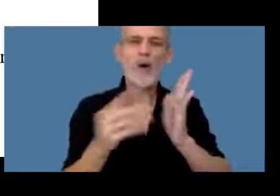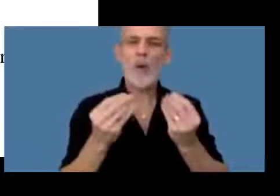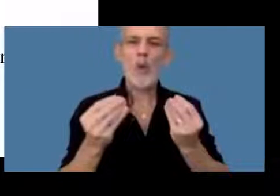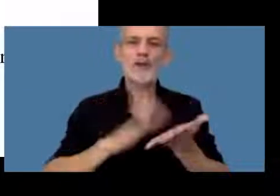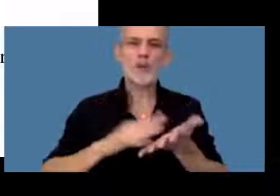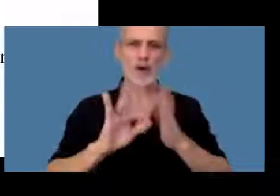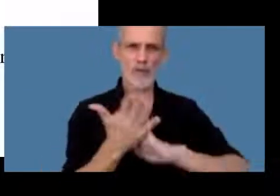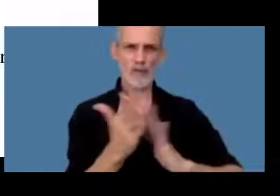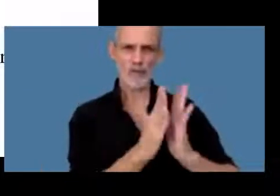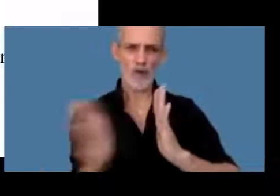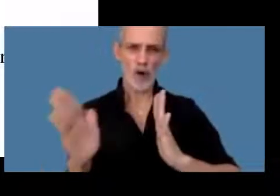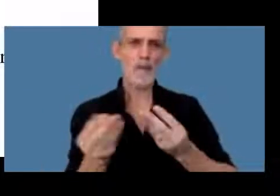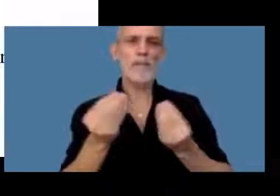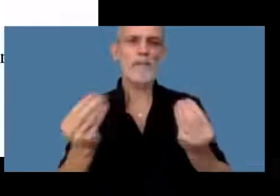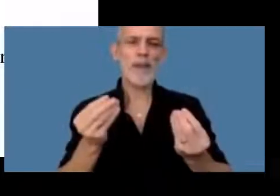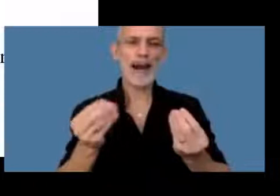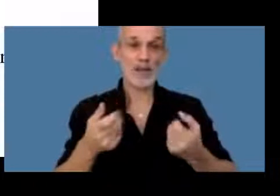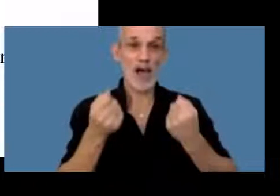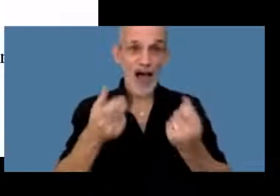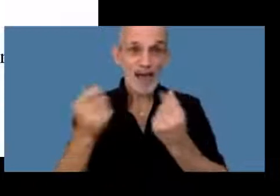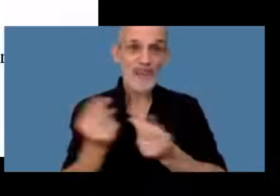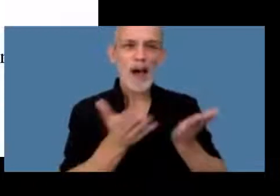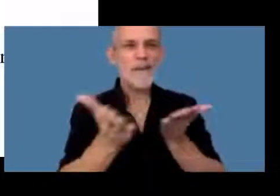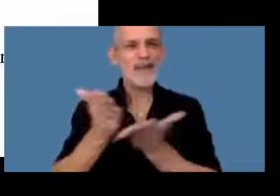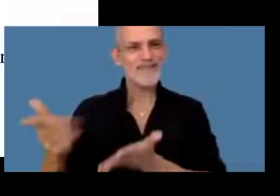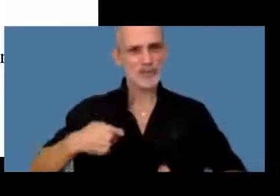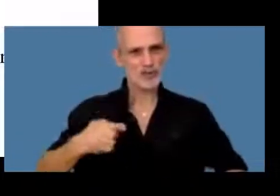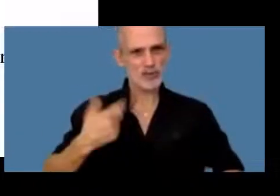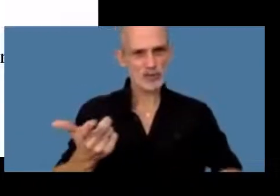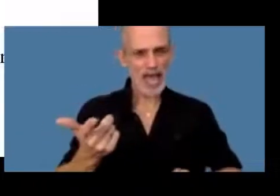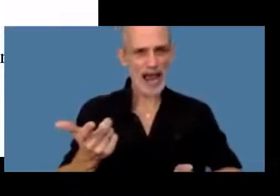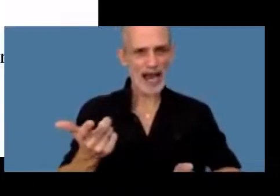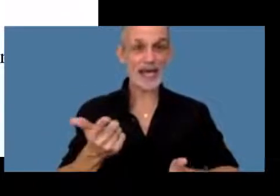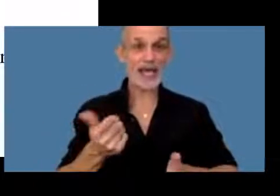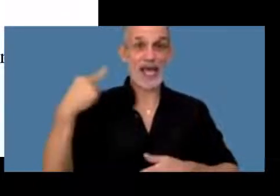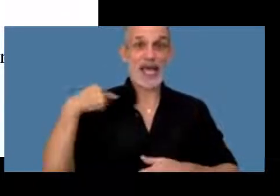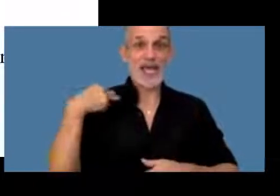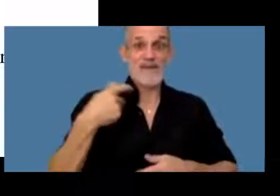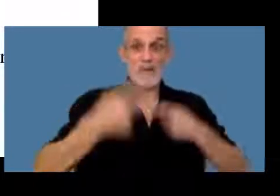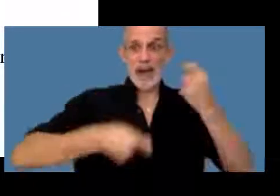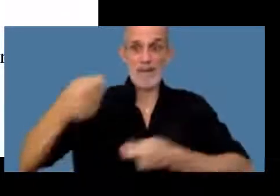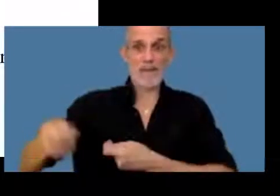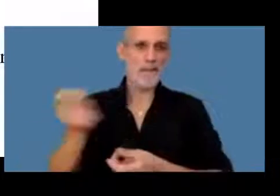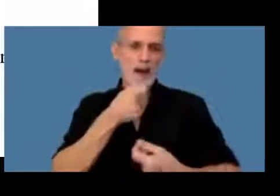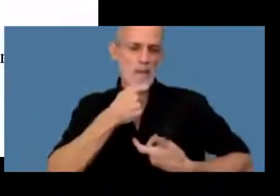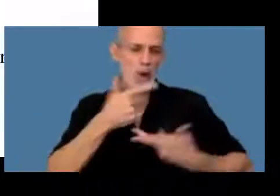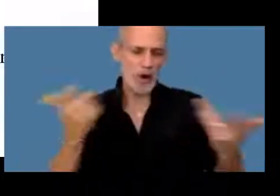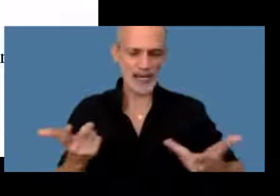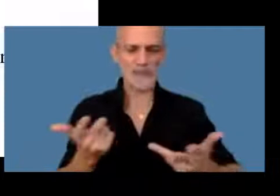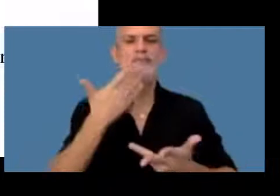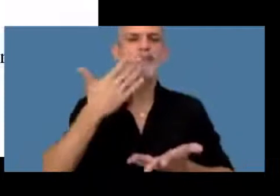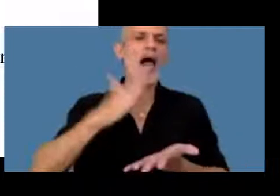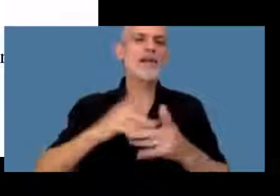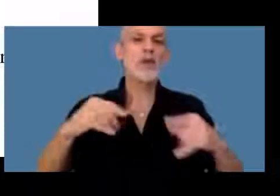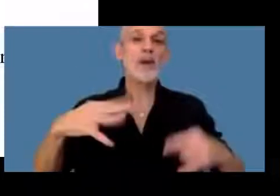condiciones para la provisión de beneficios sociales que el empleador abone. Por ejemplo, si hablamos de cursos